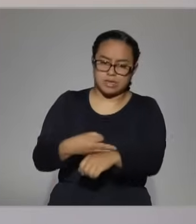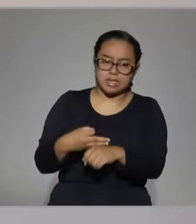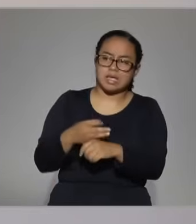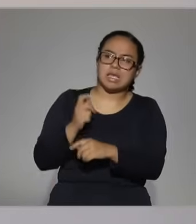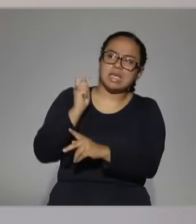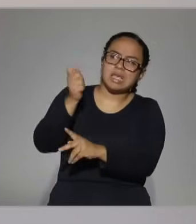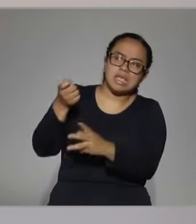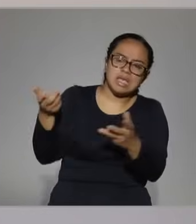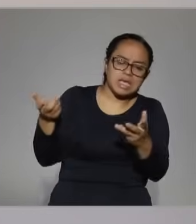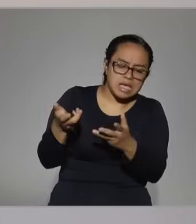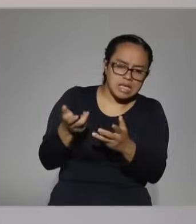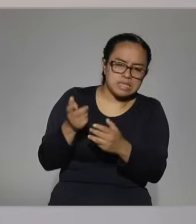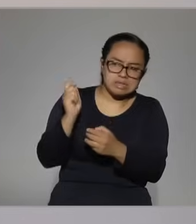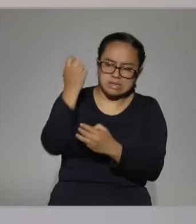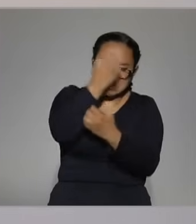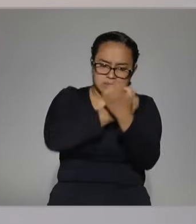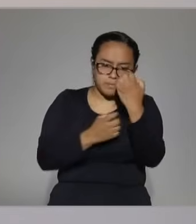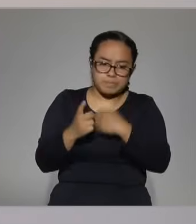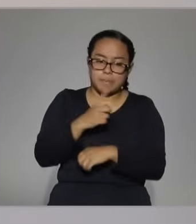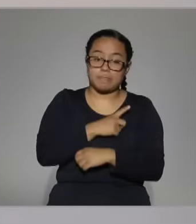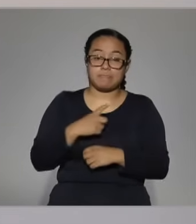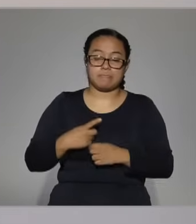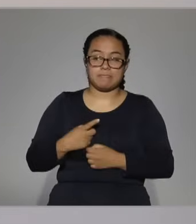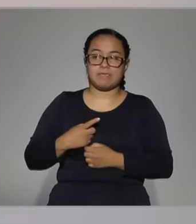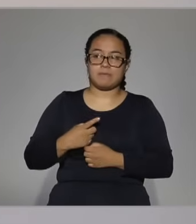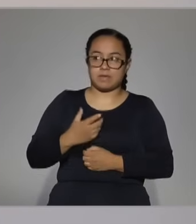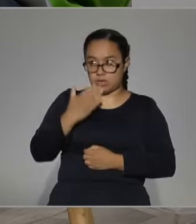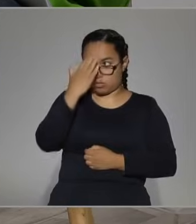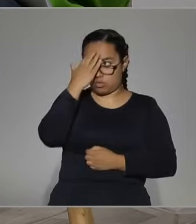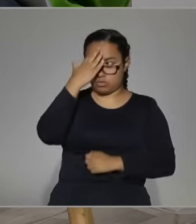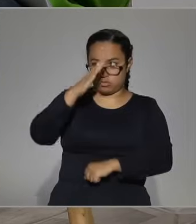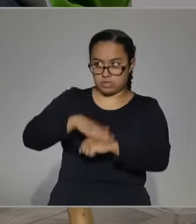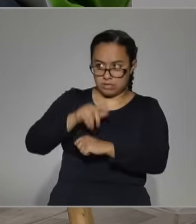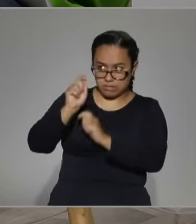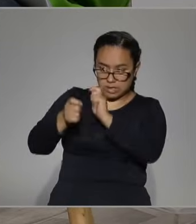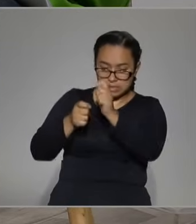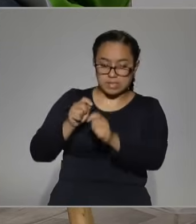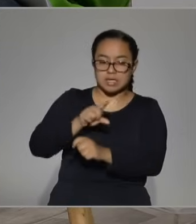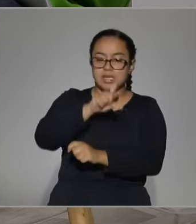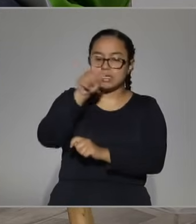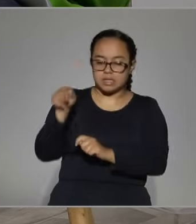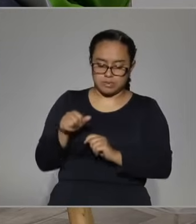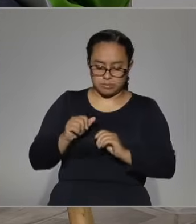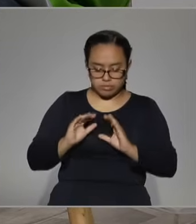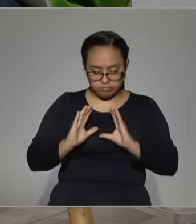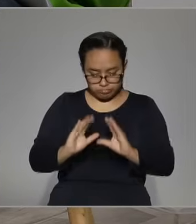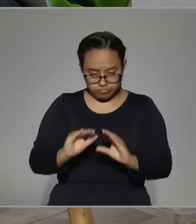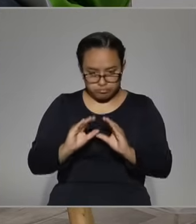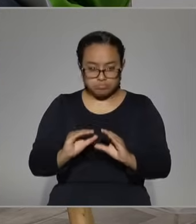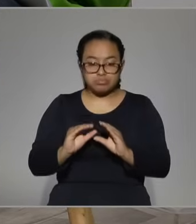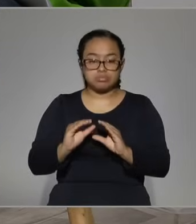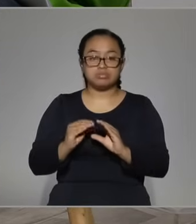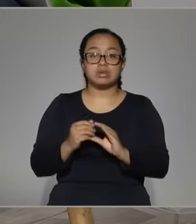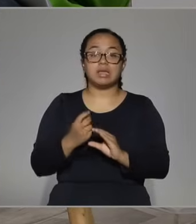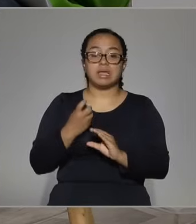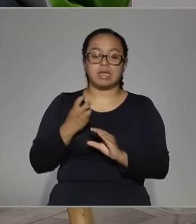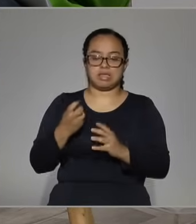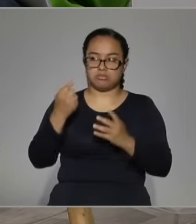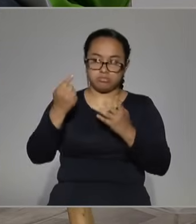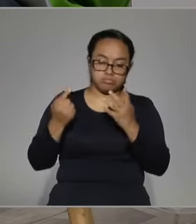son, qué están haciendo, establecer redes de conocimiento y ya posteriormente enseñarle justamente dónde están los